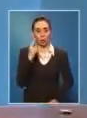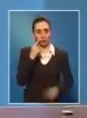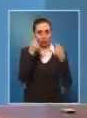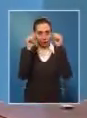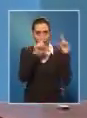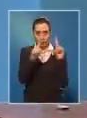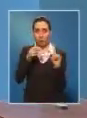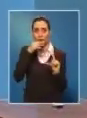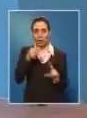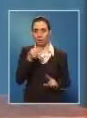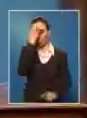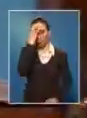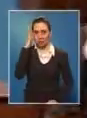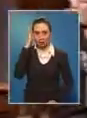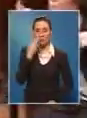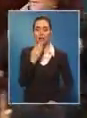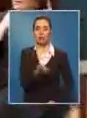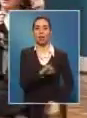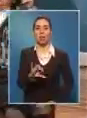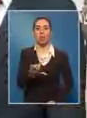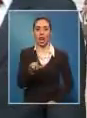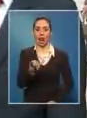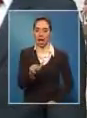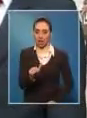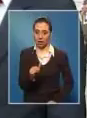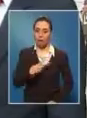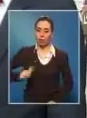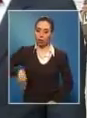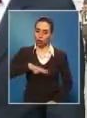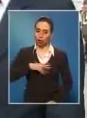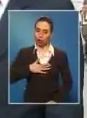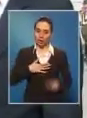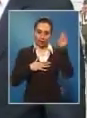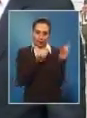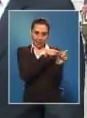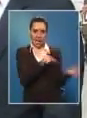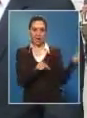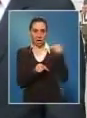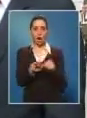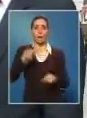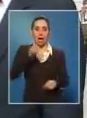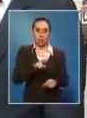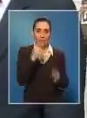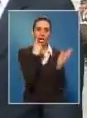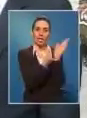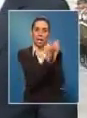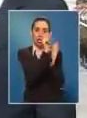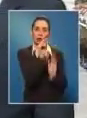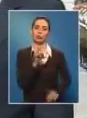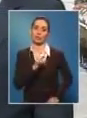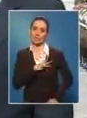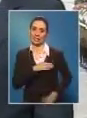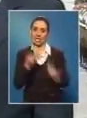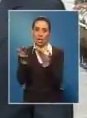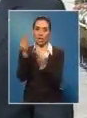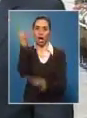tanto Michelle Bachelet como Manuel Zelaya. Nosotros hemos querido que él venga para reiterar el reconocimiento de Chile